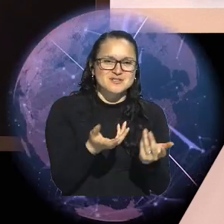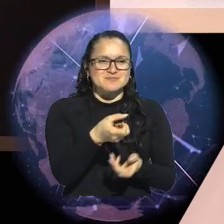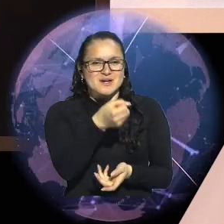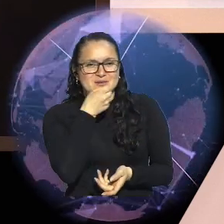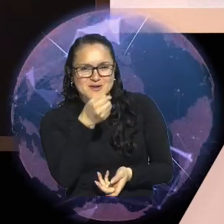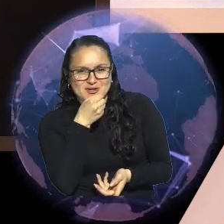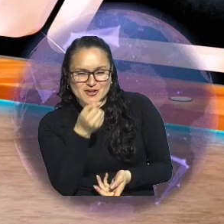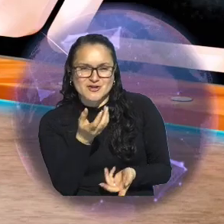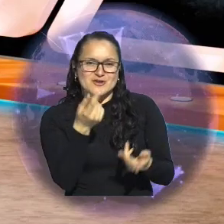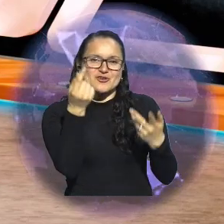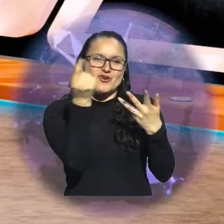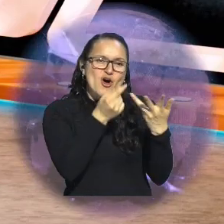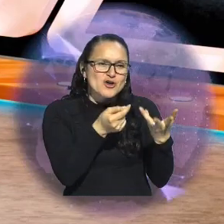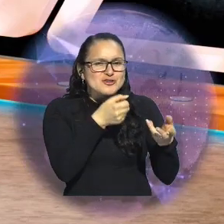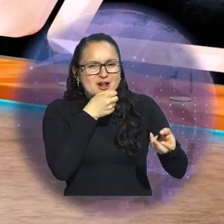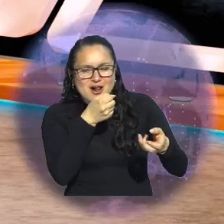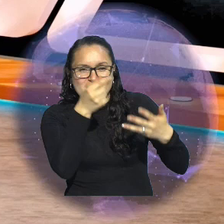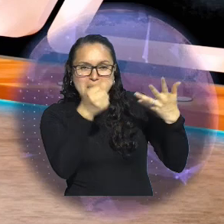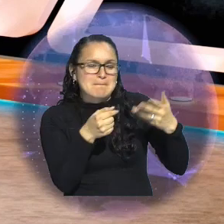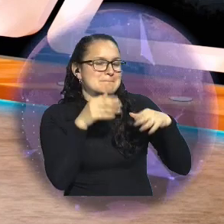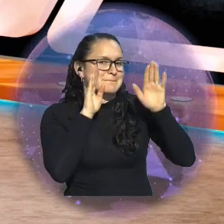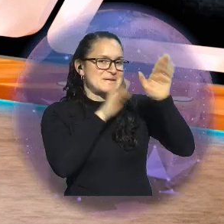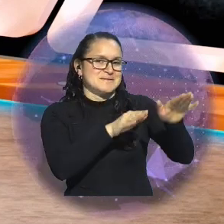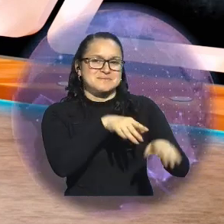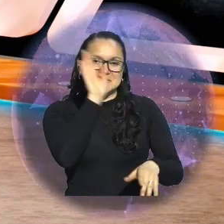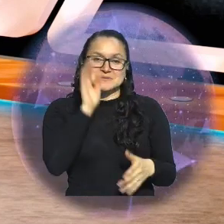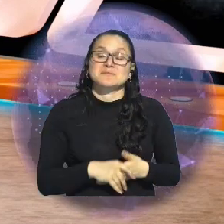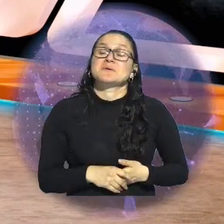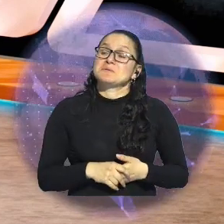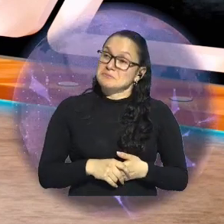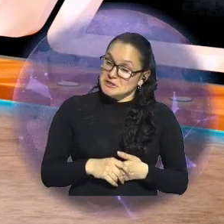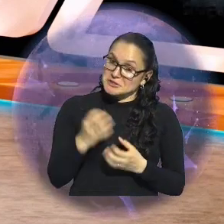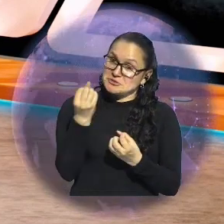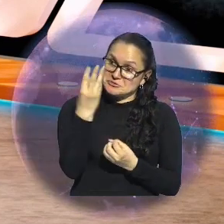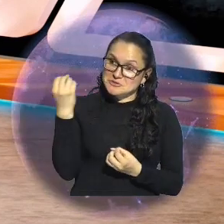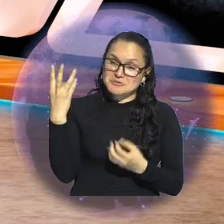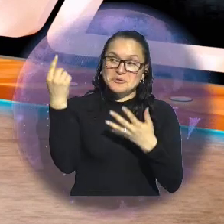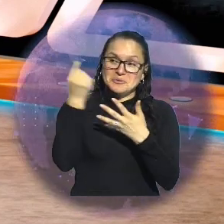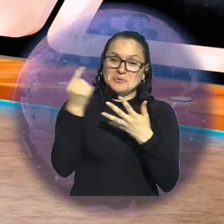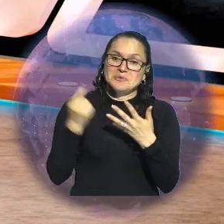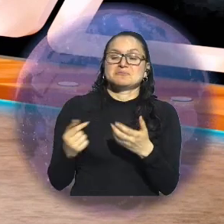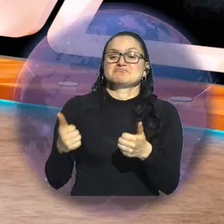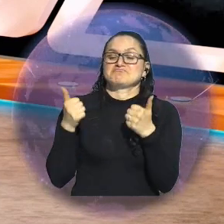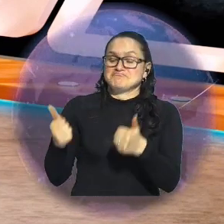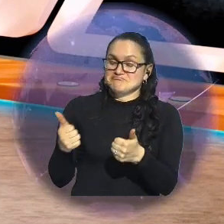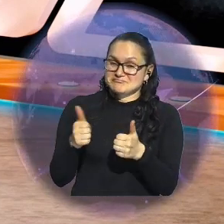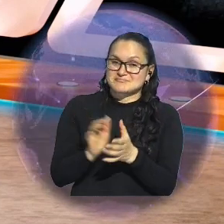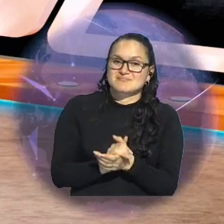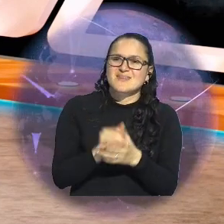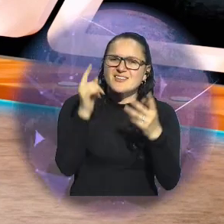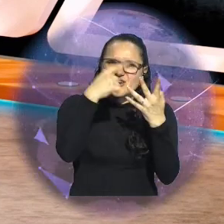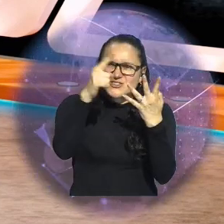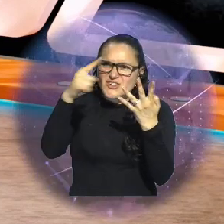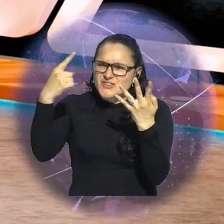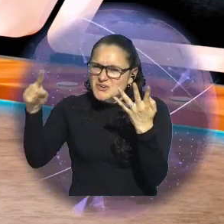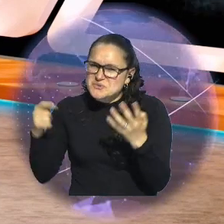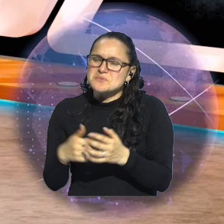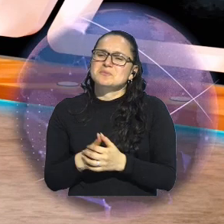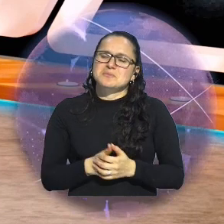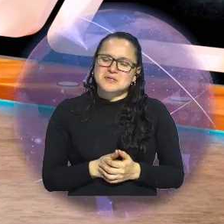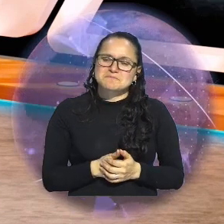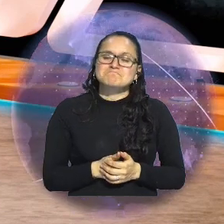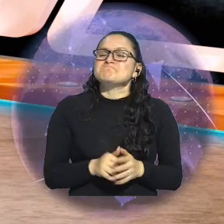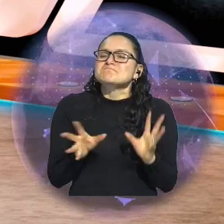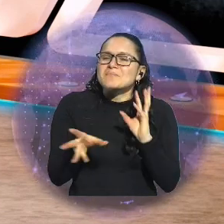y reales interesantes todas estas cifras sobre el comportamiento de los servicios de comunicaciones ahora comisionado cuéntenos